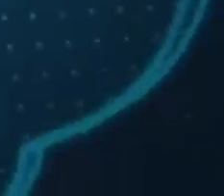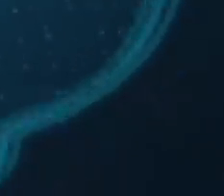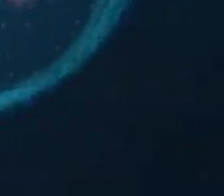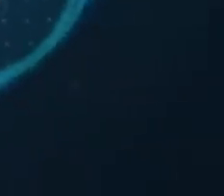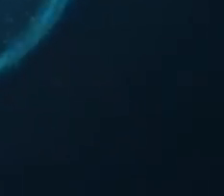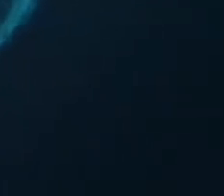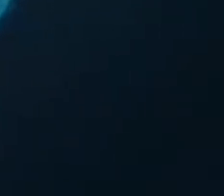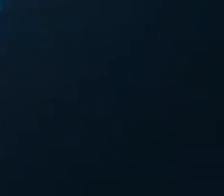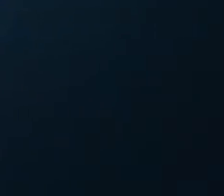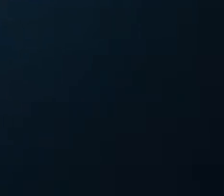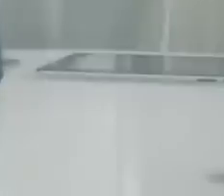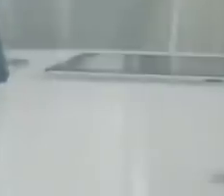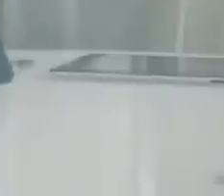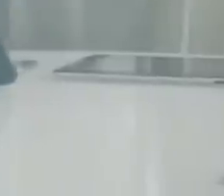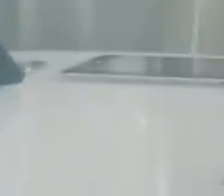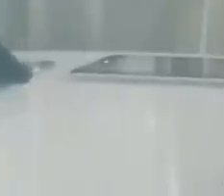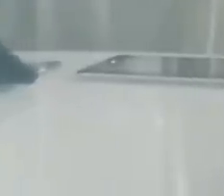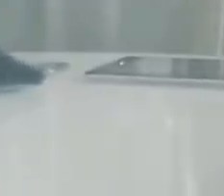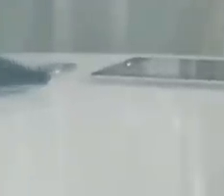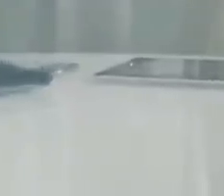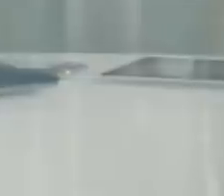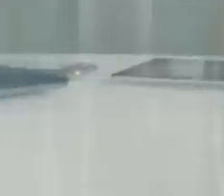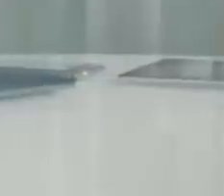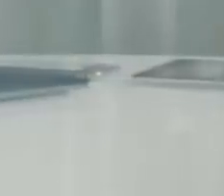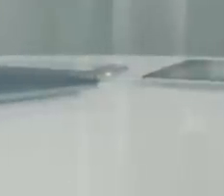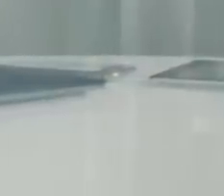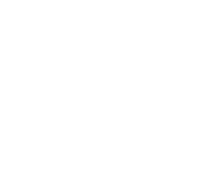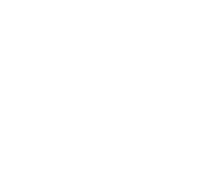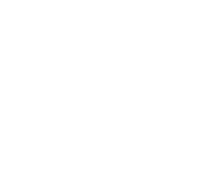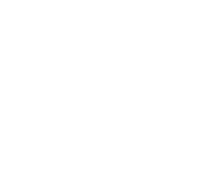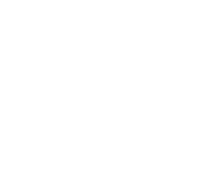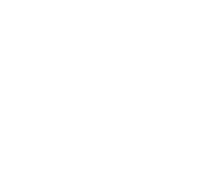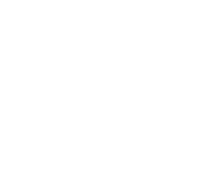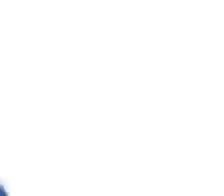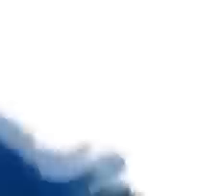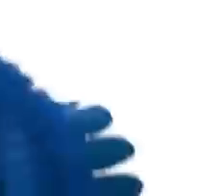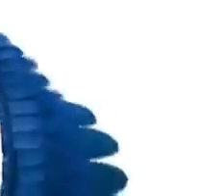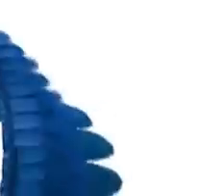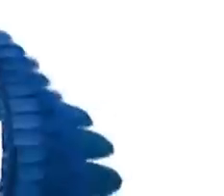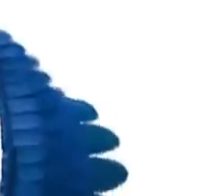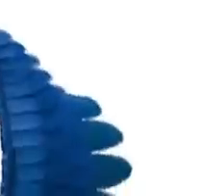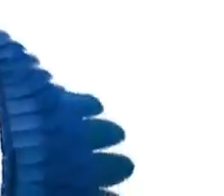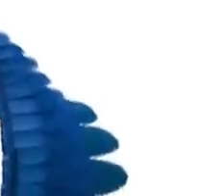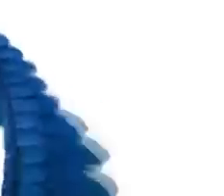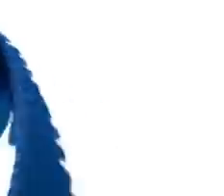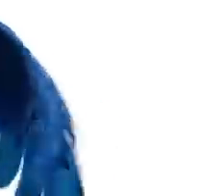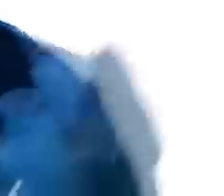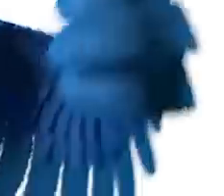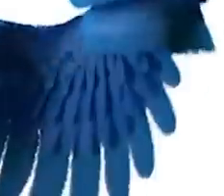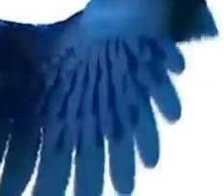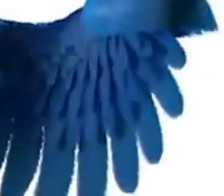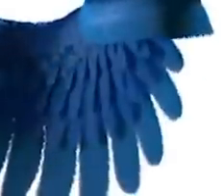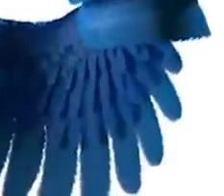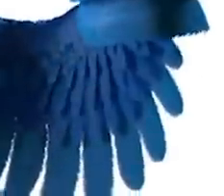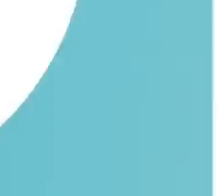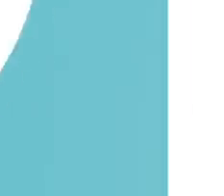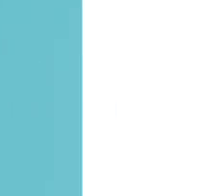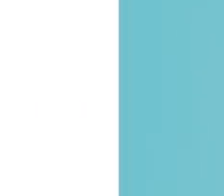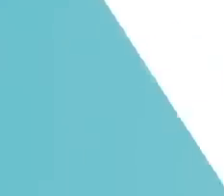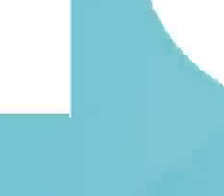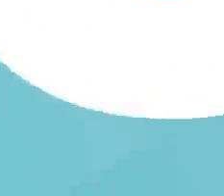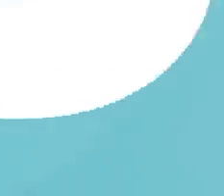en cualquiera de nuestros locales para poder firmar desde donde estés. En Habitab, hoy más que nunca, te hacemos la vida más fácil.